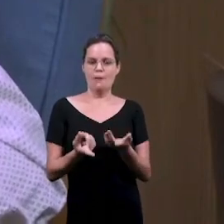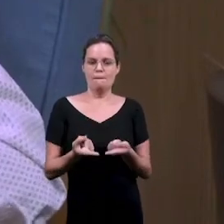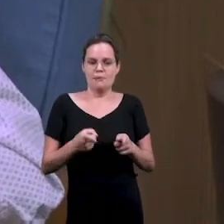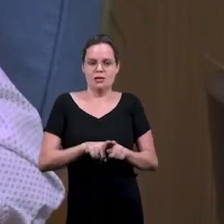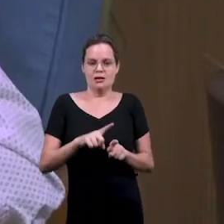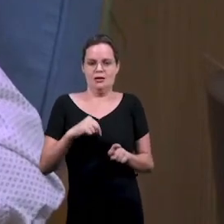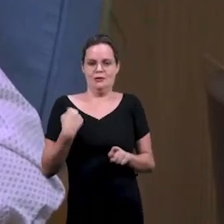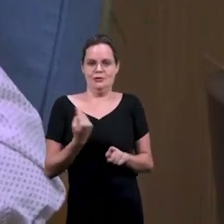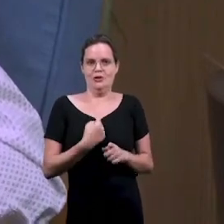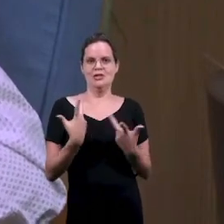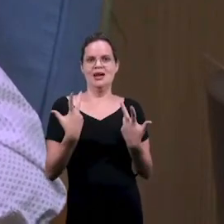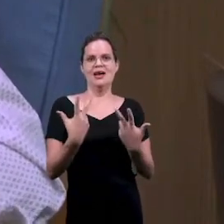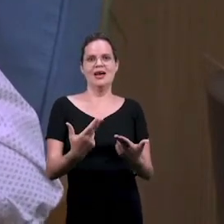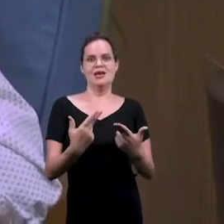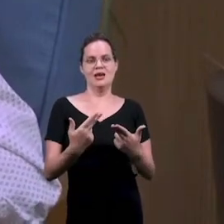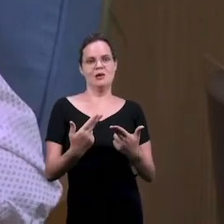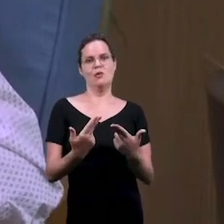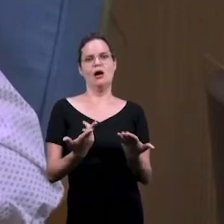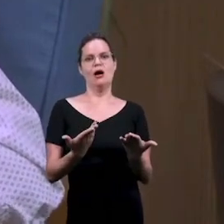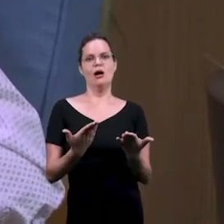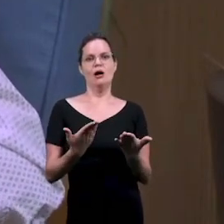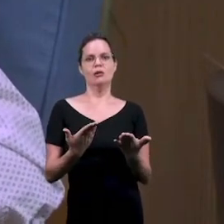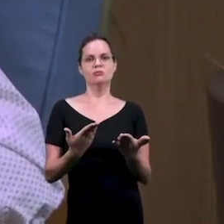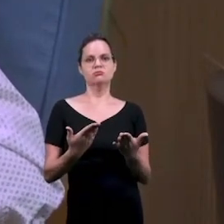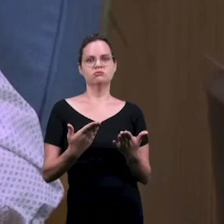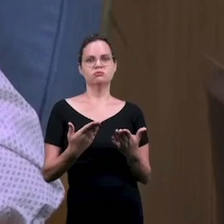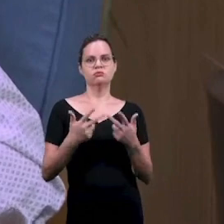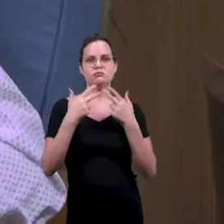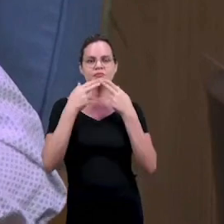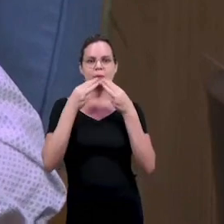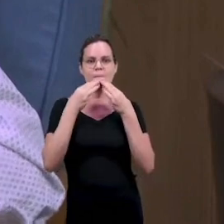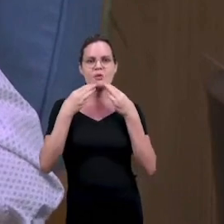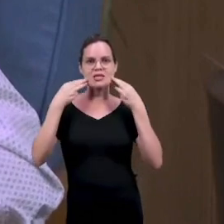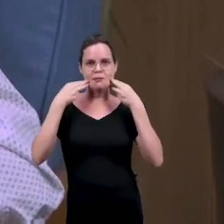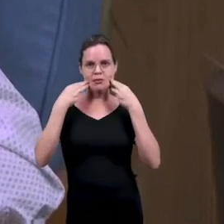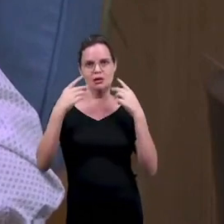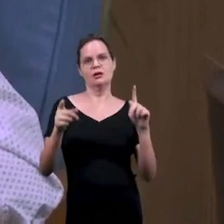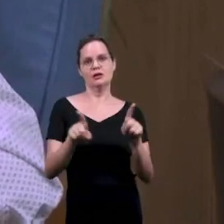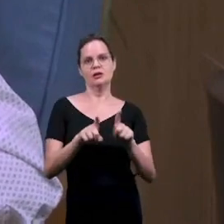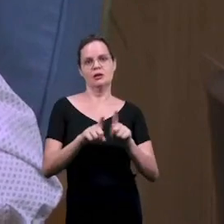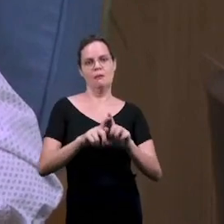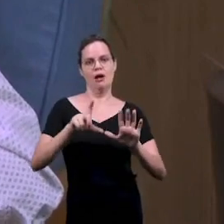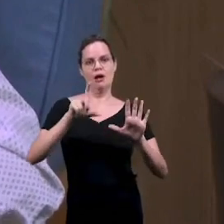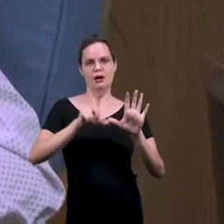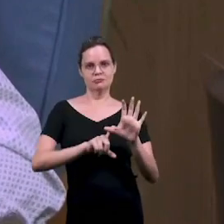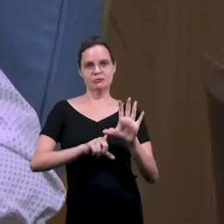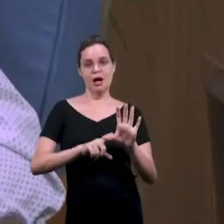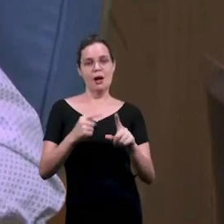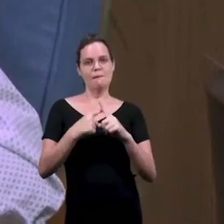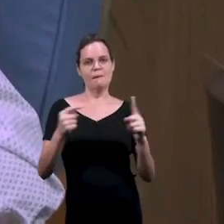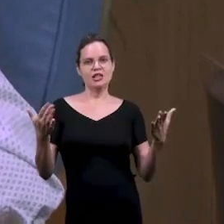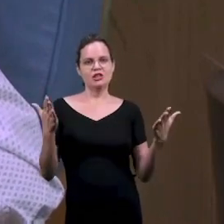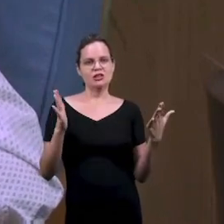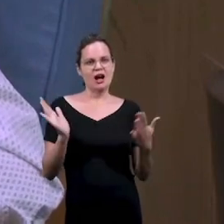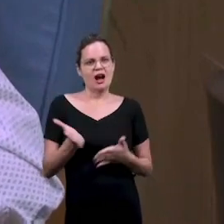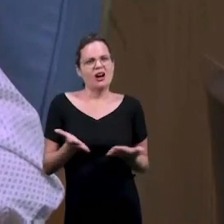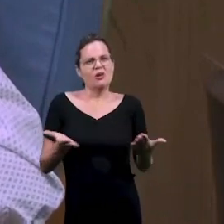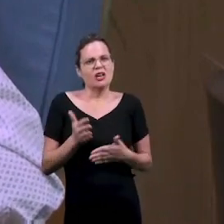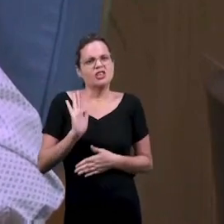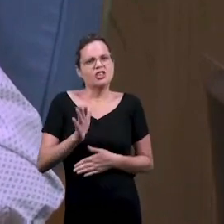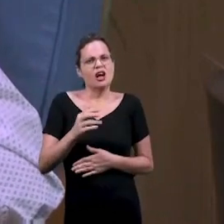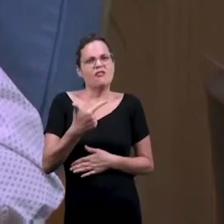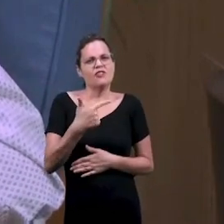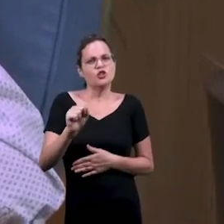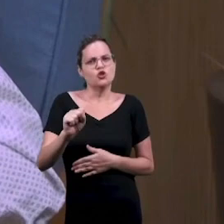iglesias conectadas con nosotros, incluso algunas son nuestras, como en el caso de Angola y Mozambique. Las iglesias conectadas con nosotros, tenemos ahora 28